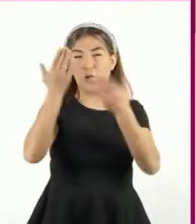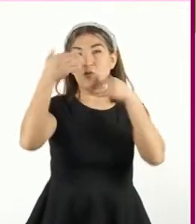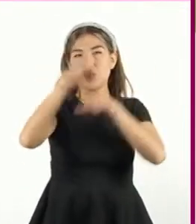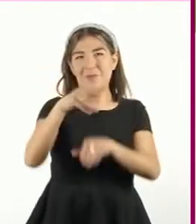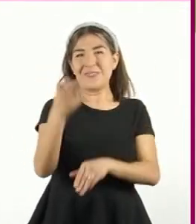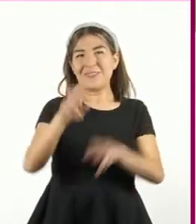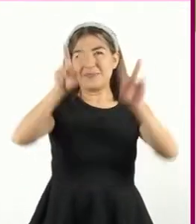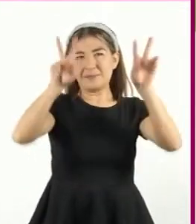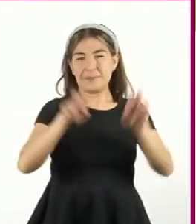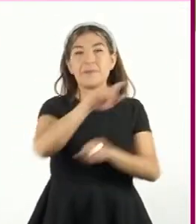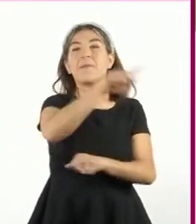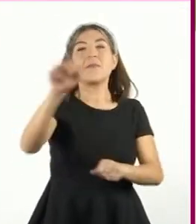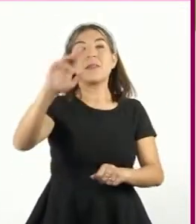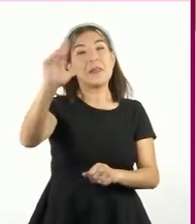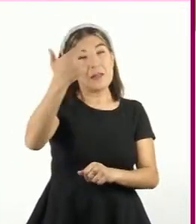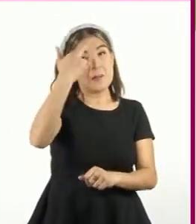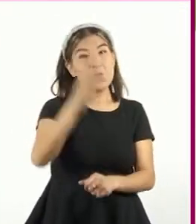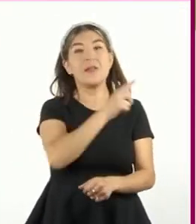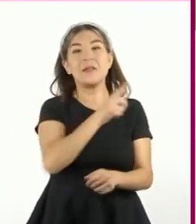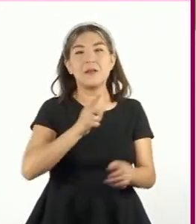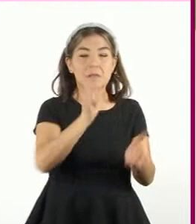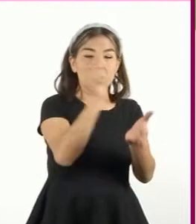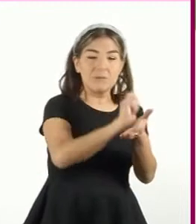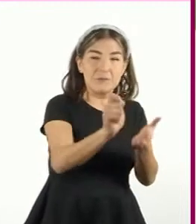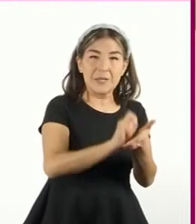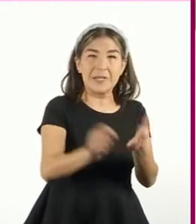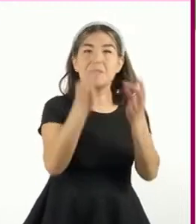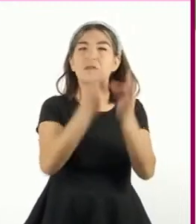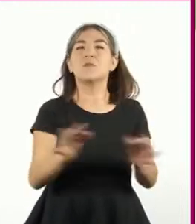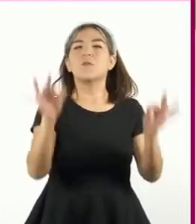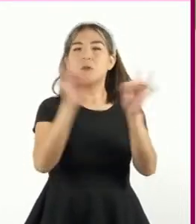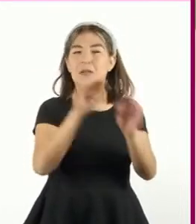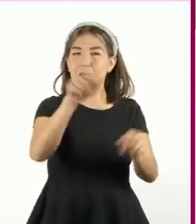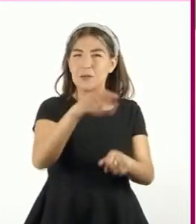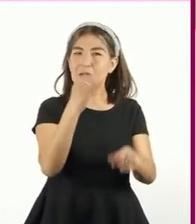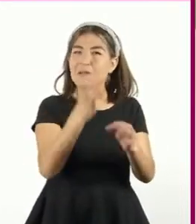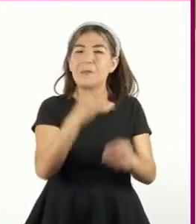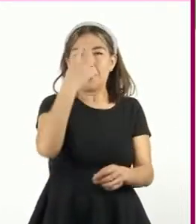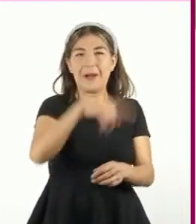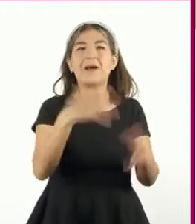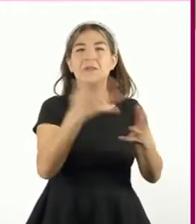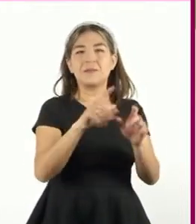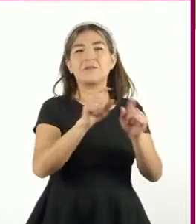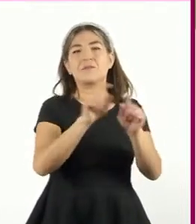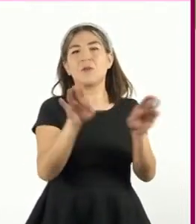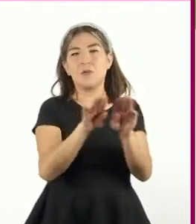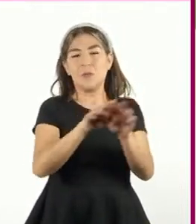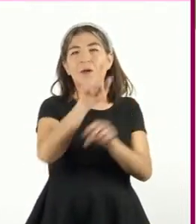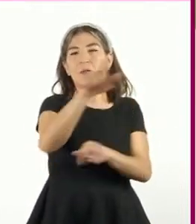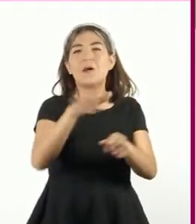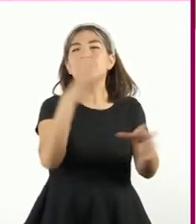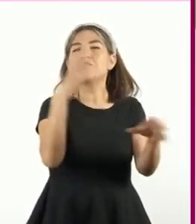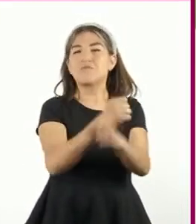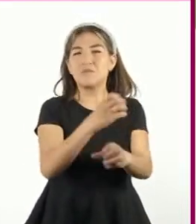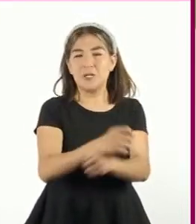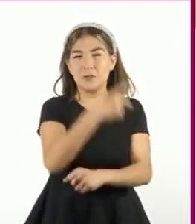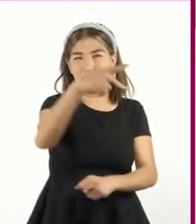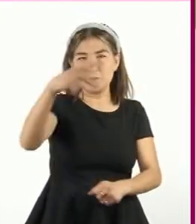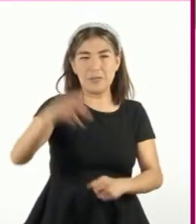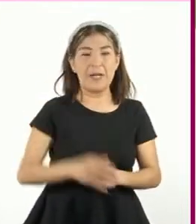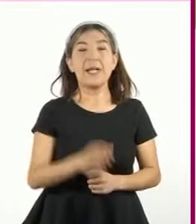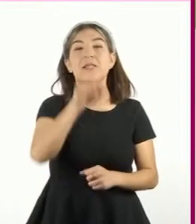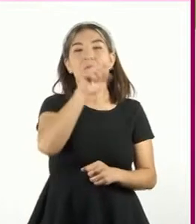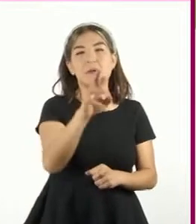tema. Recuerden anotar los puntos que consideren básicos para elaborar nuestra propia definición y